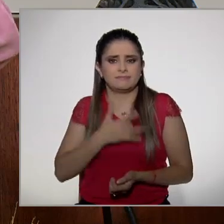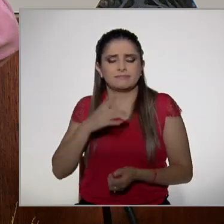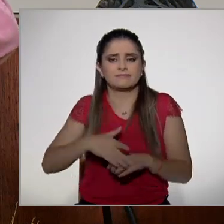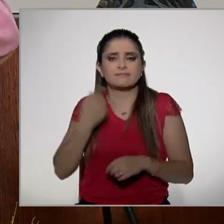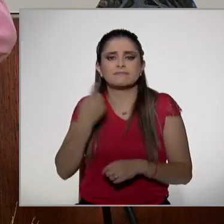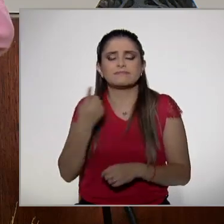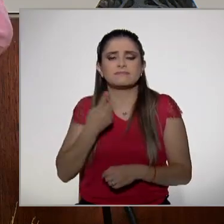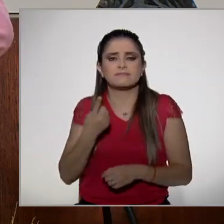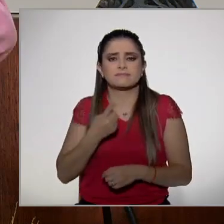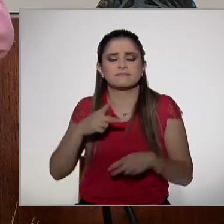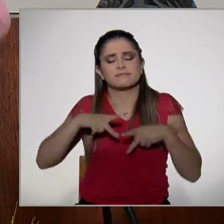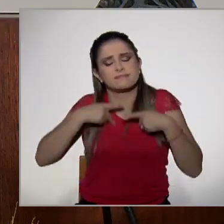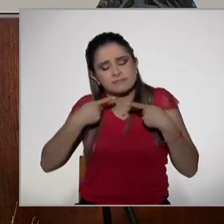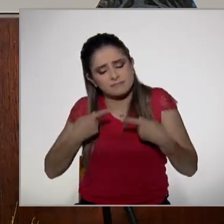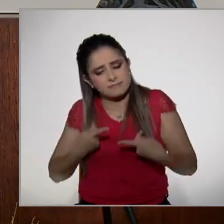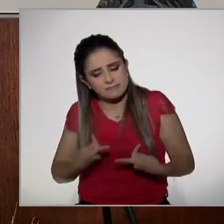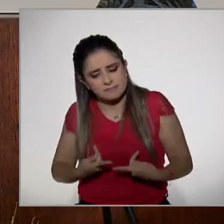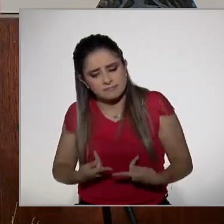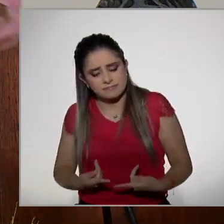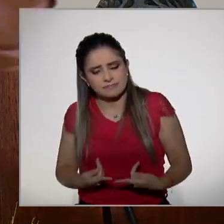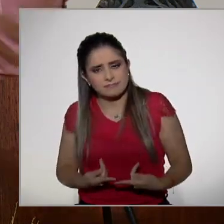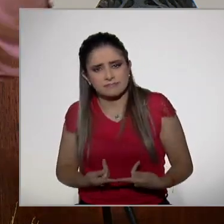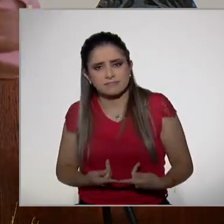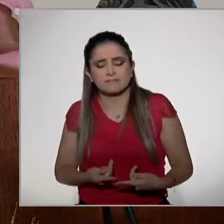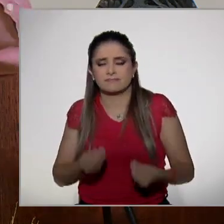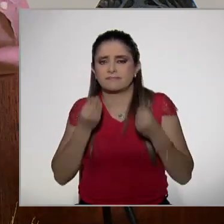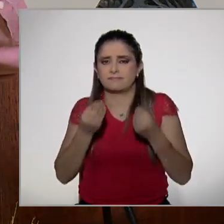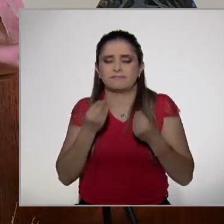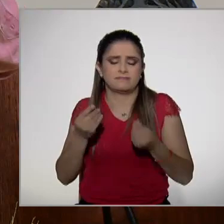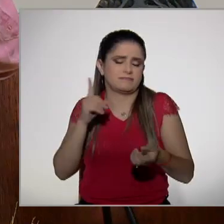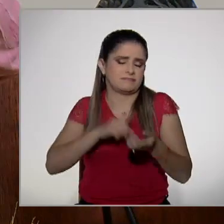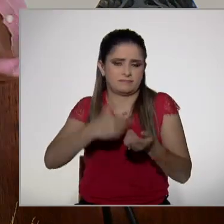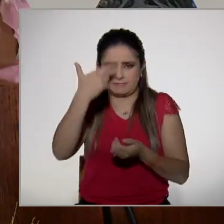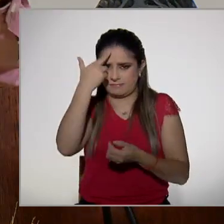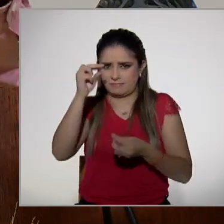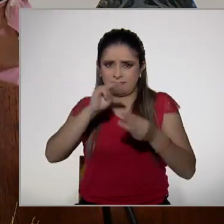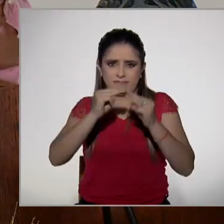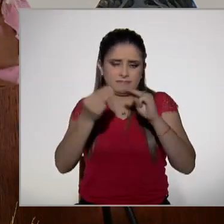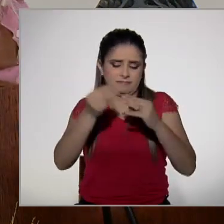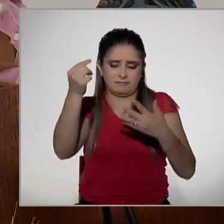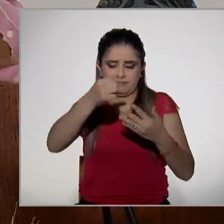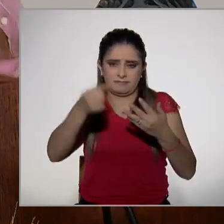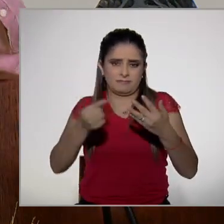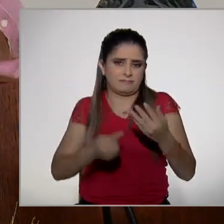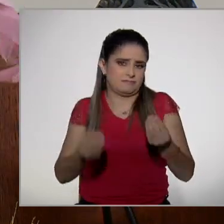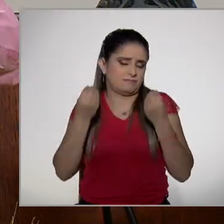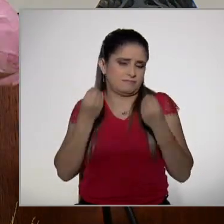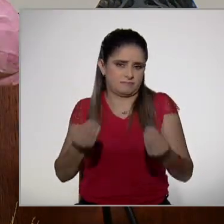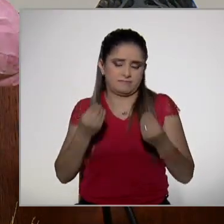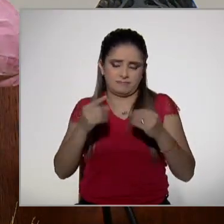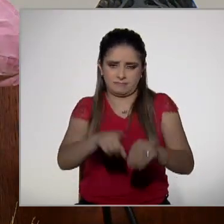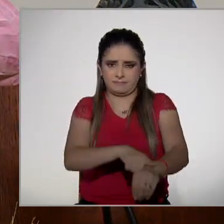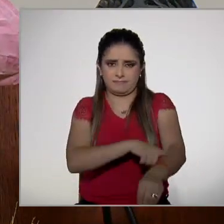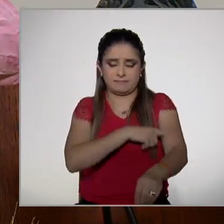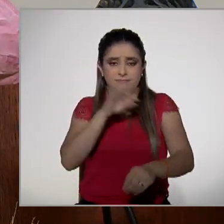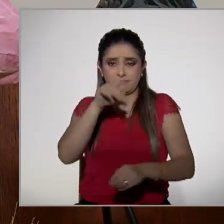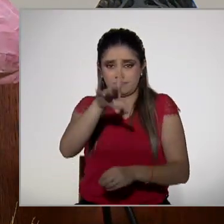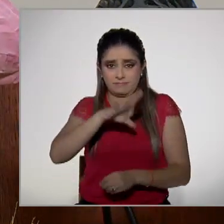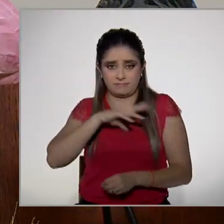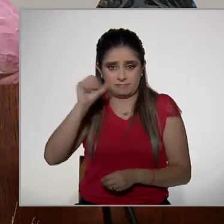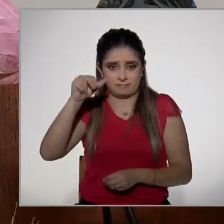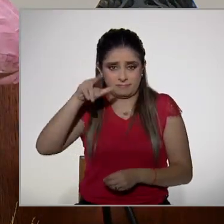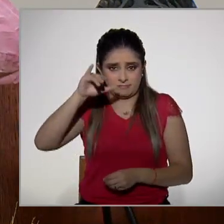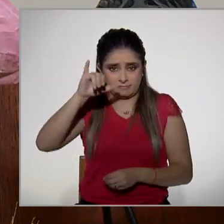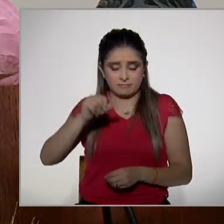conjunto de signos y síntomas que tienen muchísimas causas que nos podríamos pasar una semana hablando de ellas entonces si tú tienes anemia lo